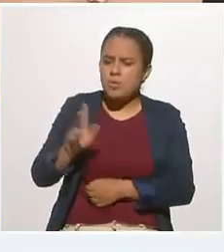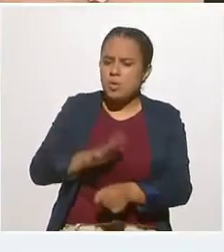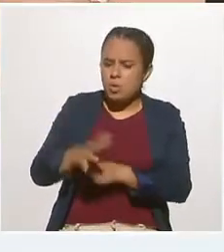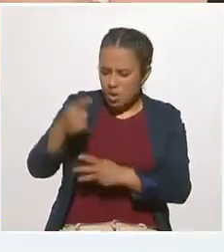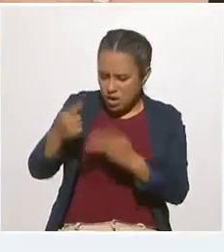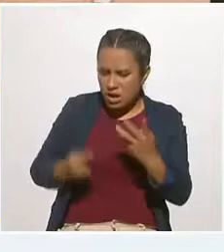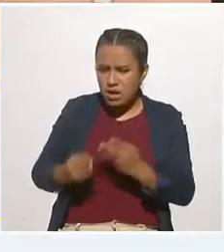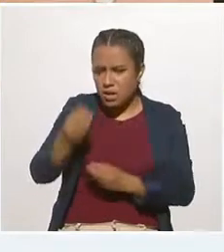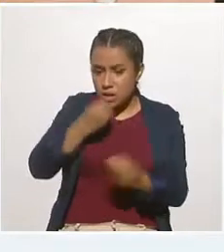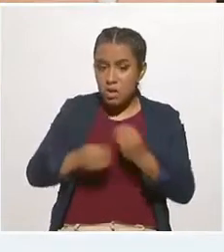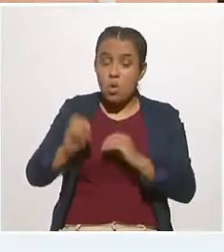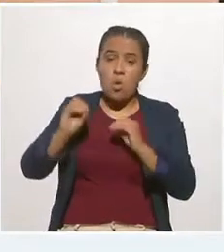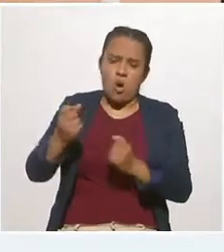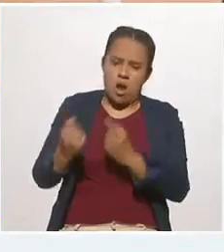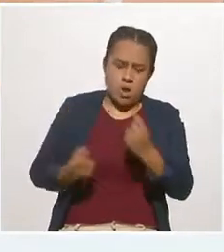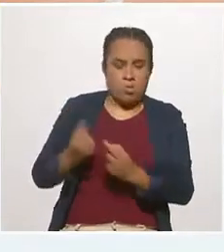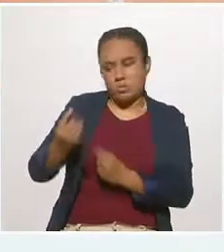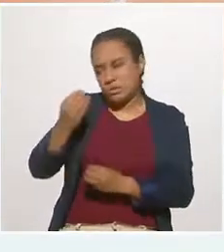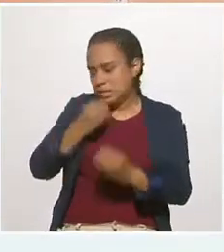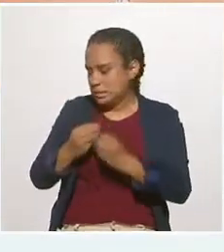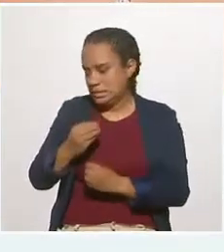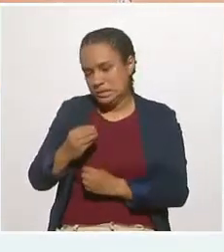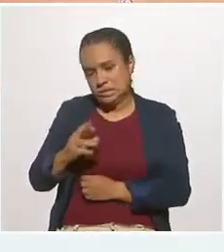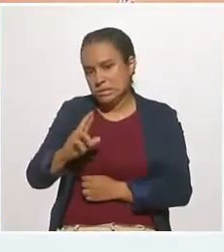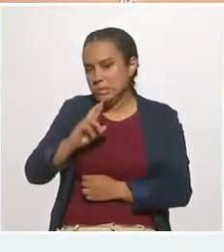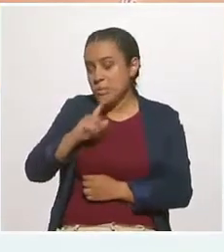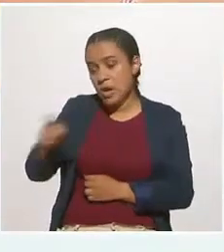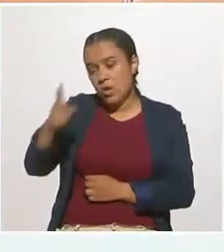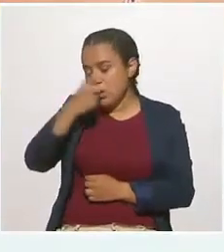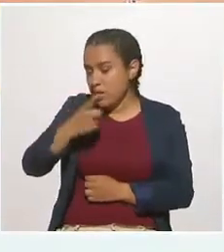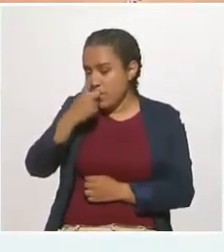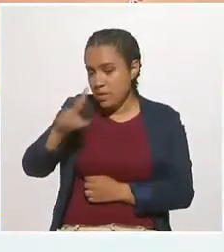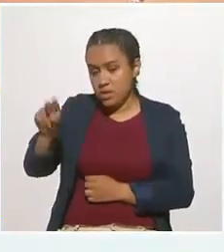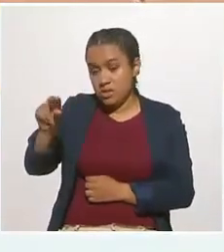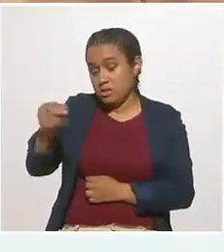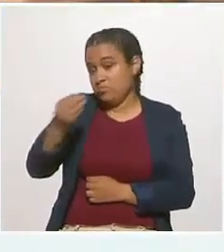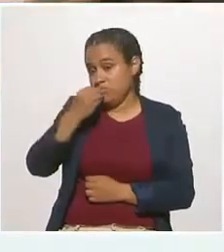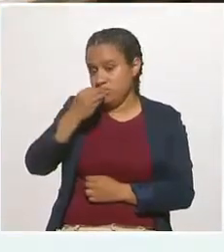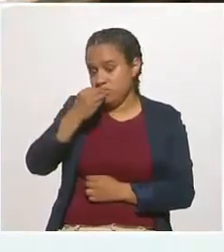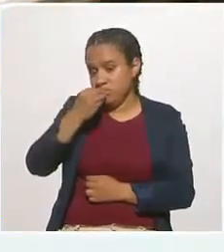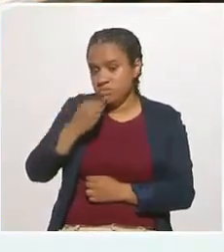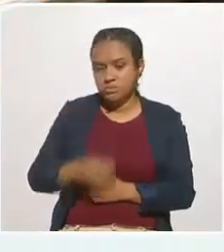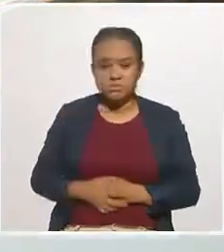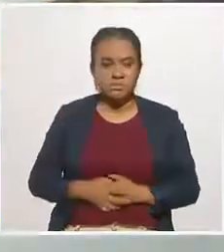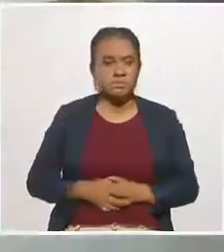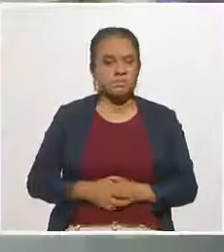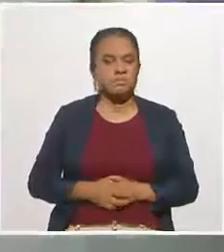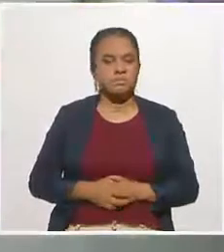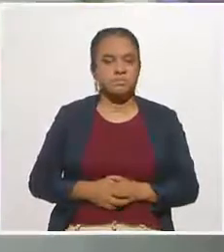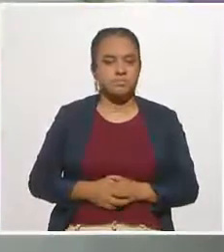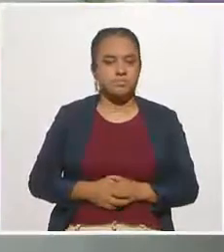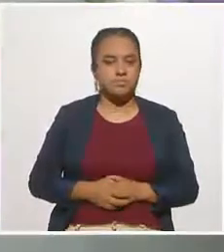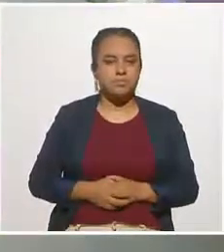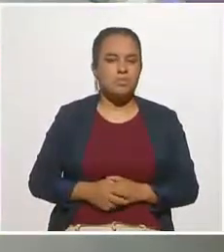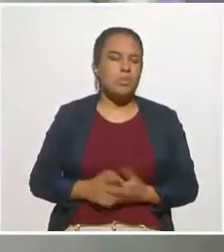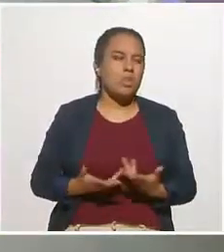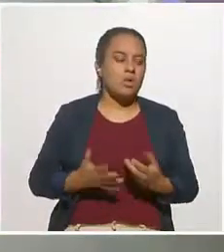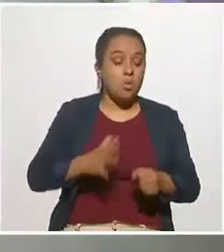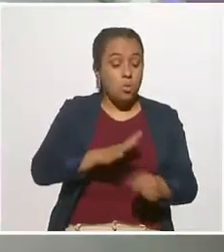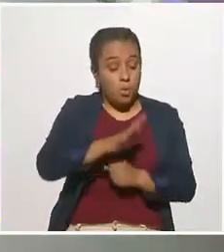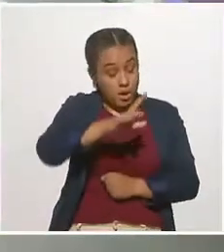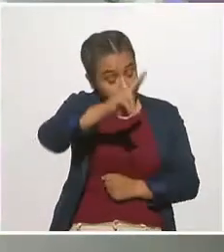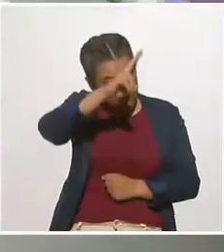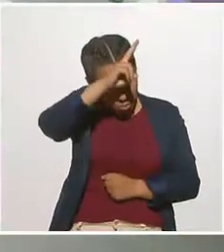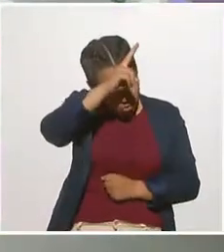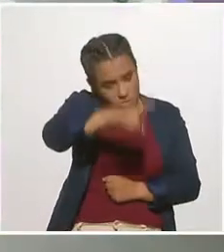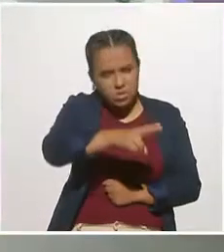alimentos que de plano dices, un diabético esto no lo puede ni ver? Pues más que hablar de prohibidos, podemos hablar de